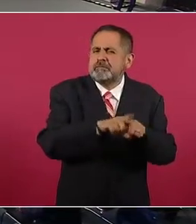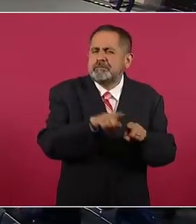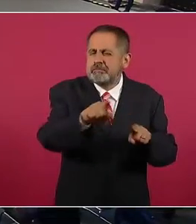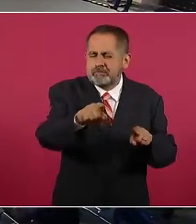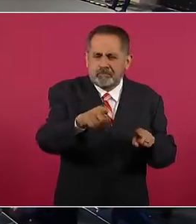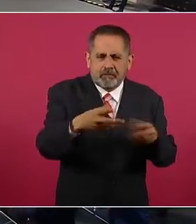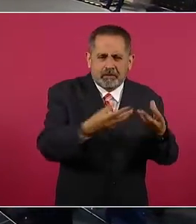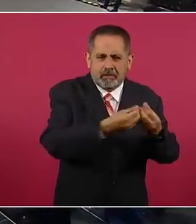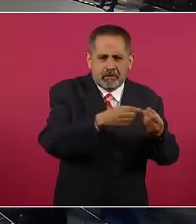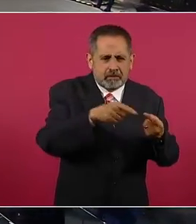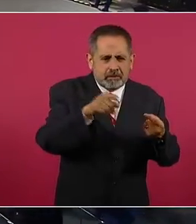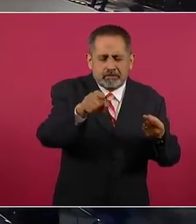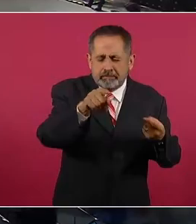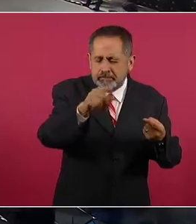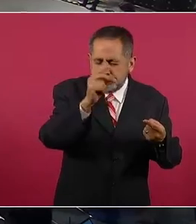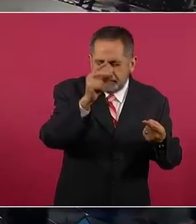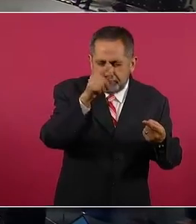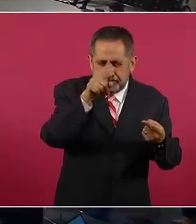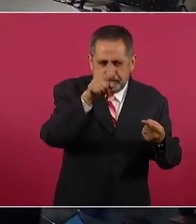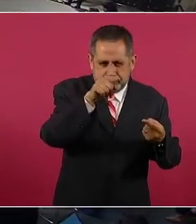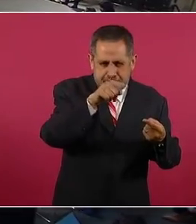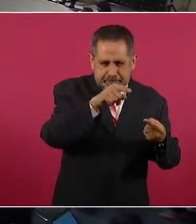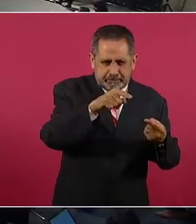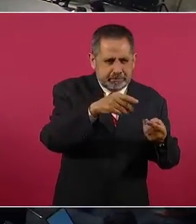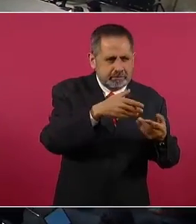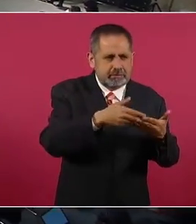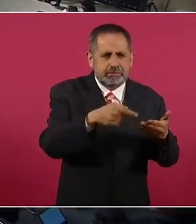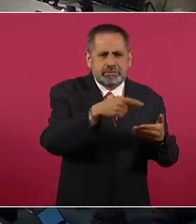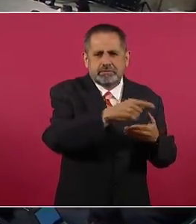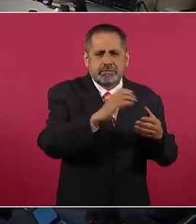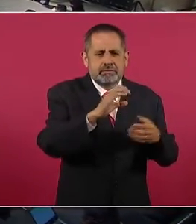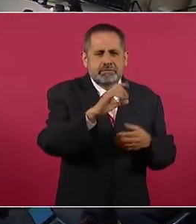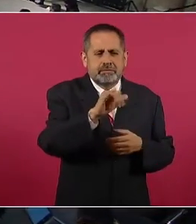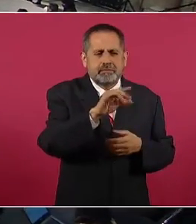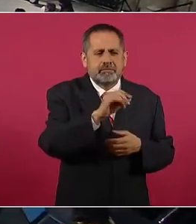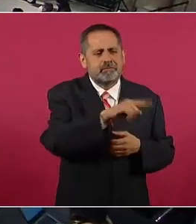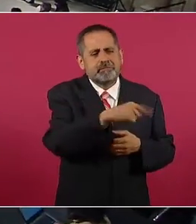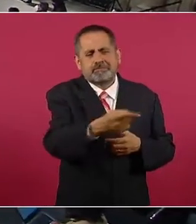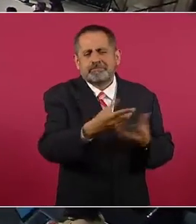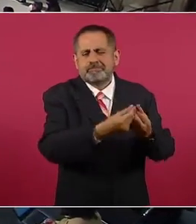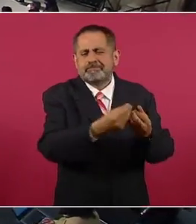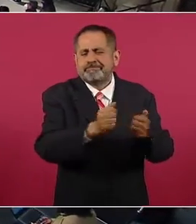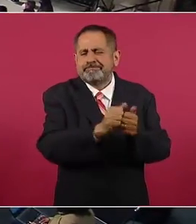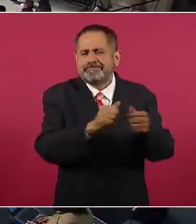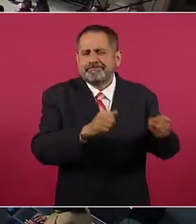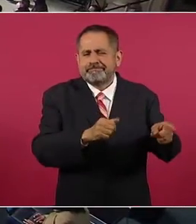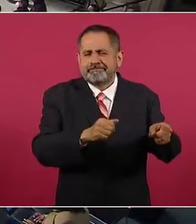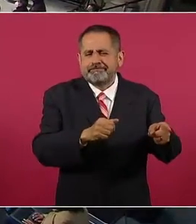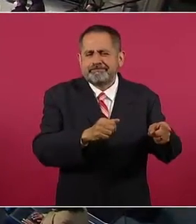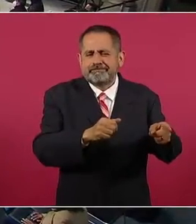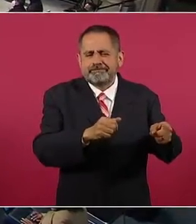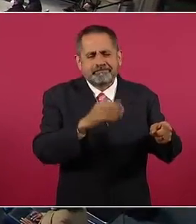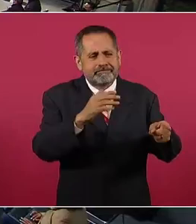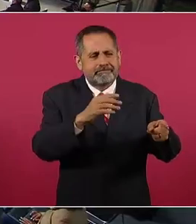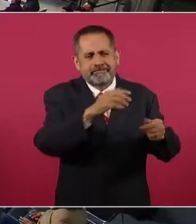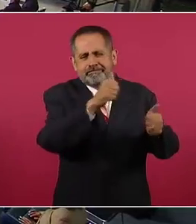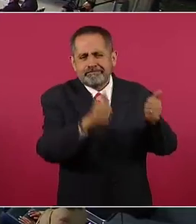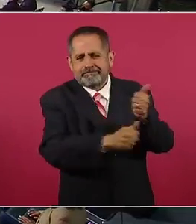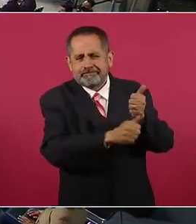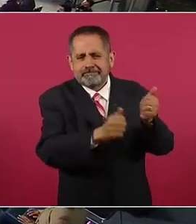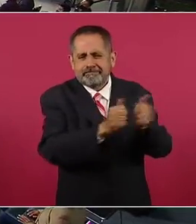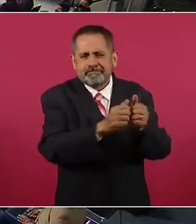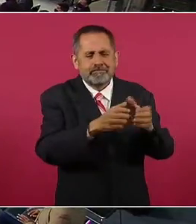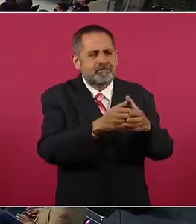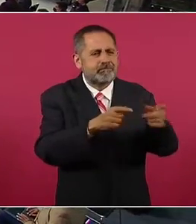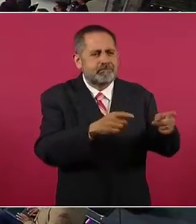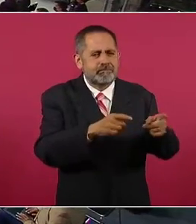instituto, este que ahora está con Claudio X. González, como segundo de Claudio,